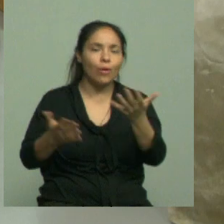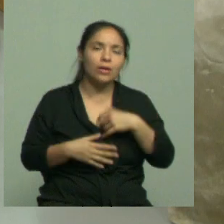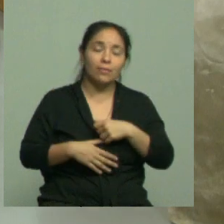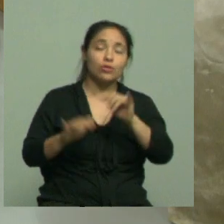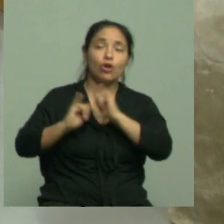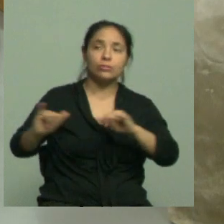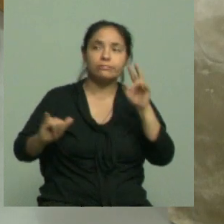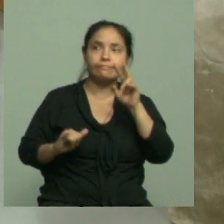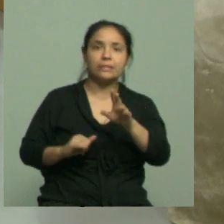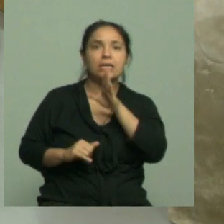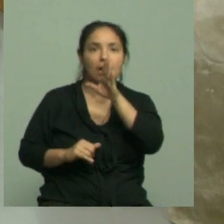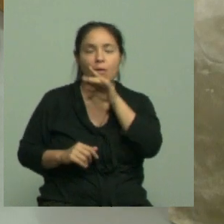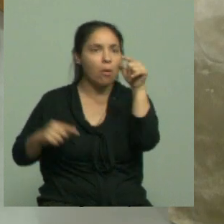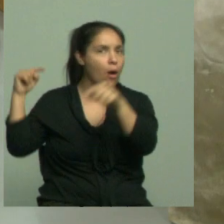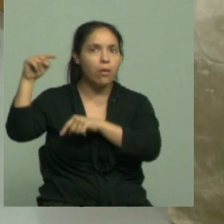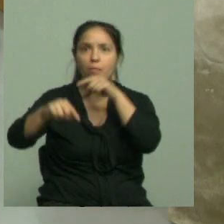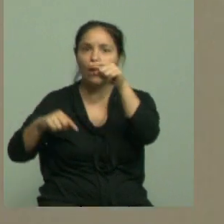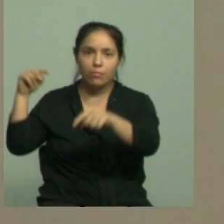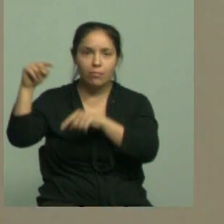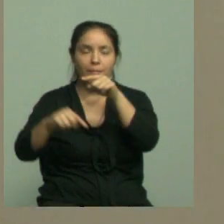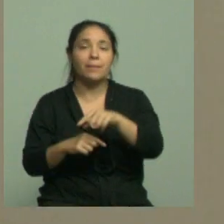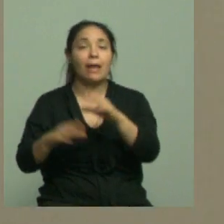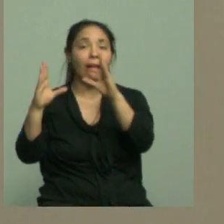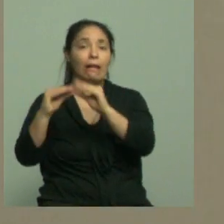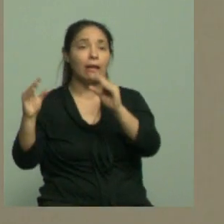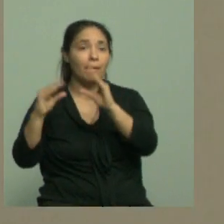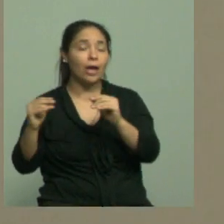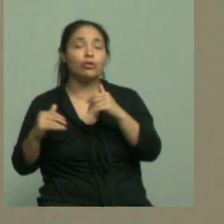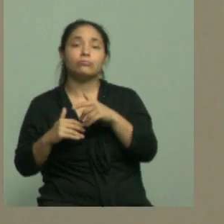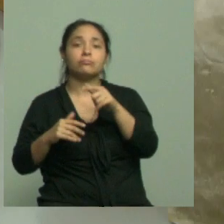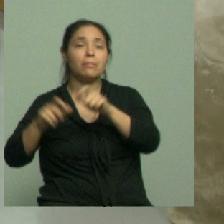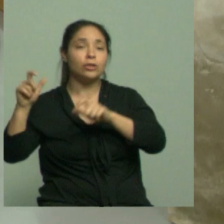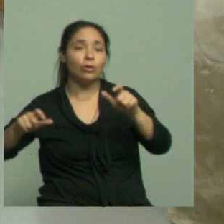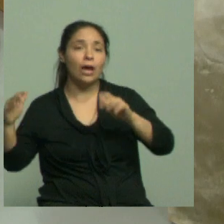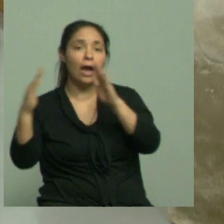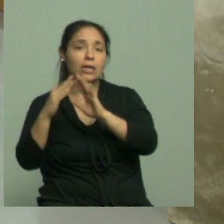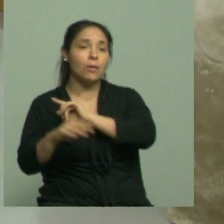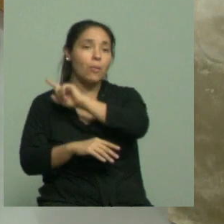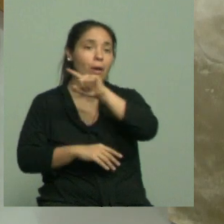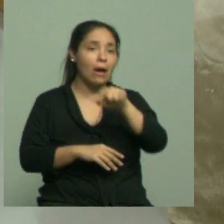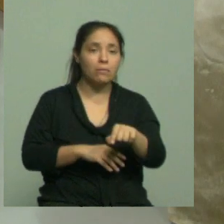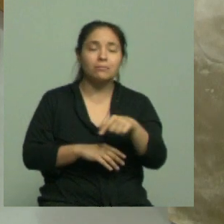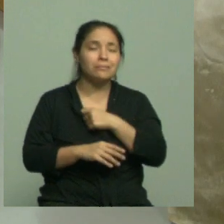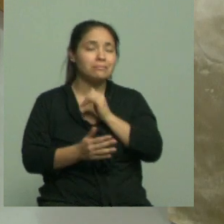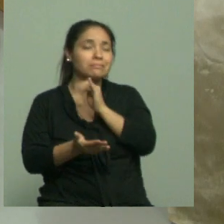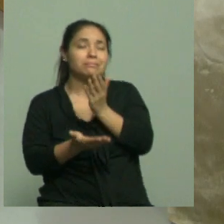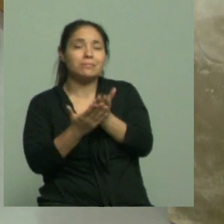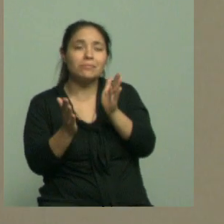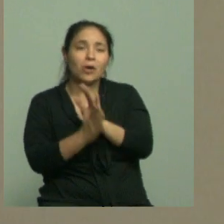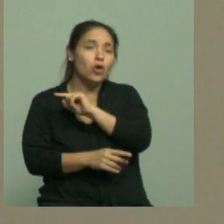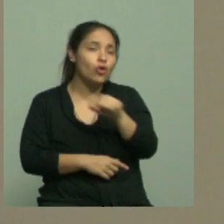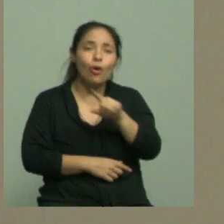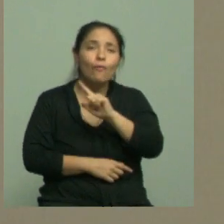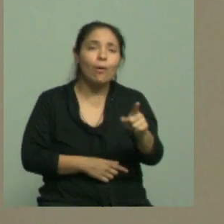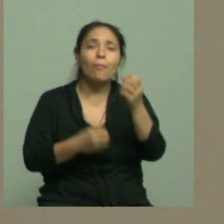bombardeando mientras residentes del Líbano se vuelven a sus hogares y las recomendaciones que no vuelvan porque se siguen dando algunos ataques. Netanyahu que dice